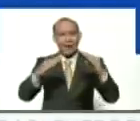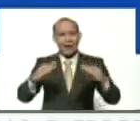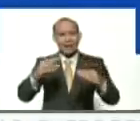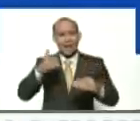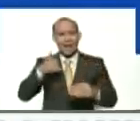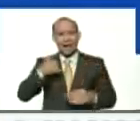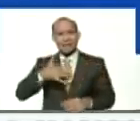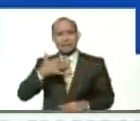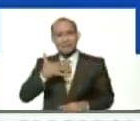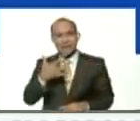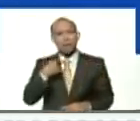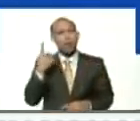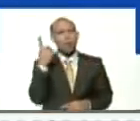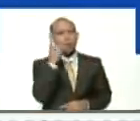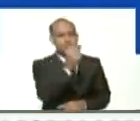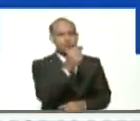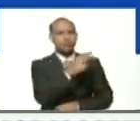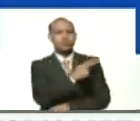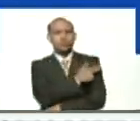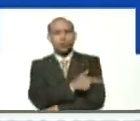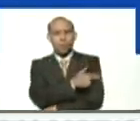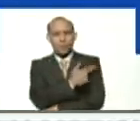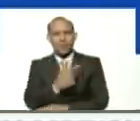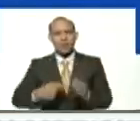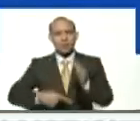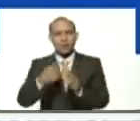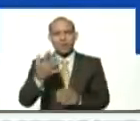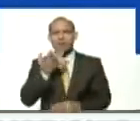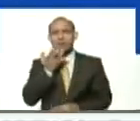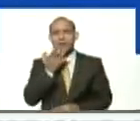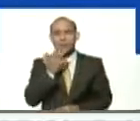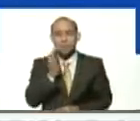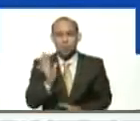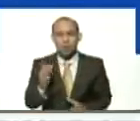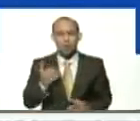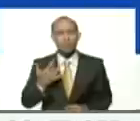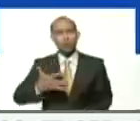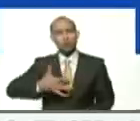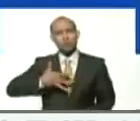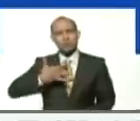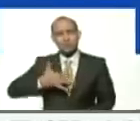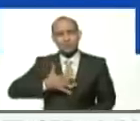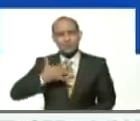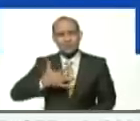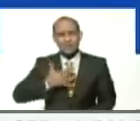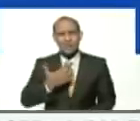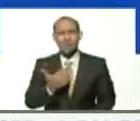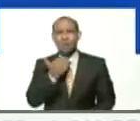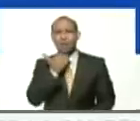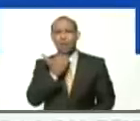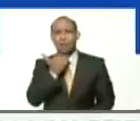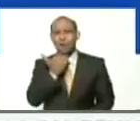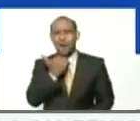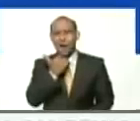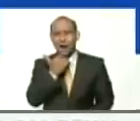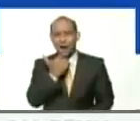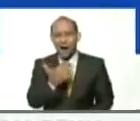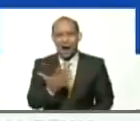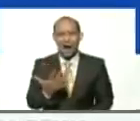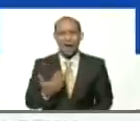además si llegamos a sentir algún síntoma característico